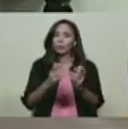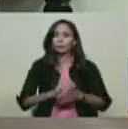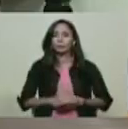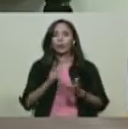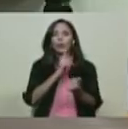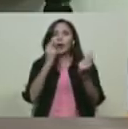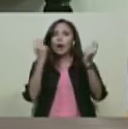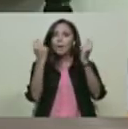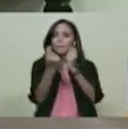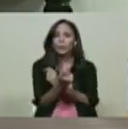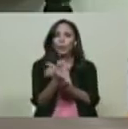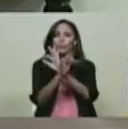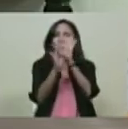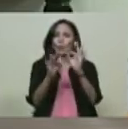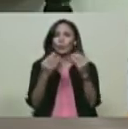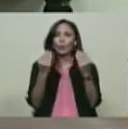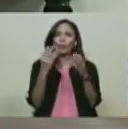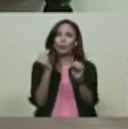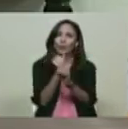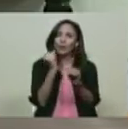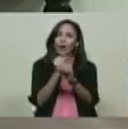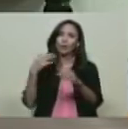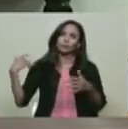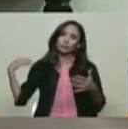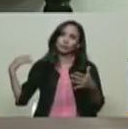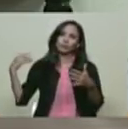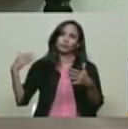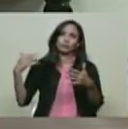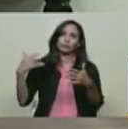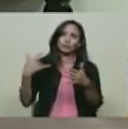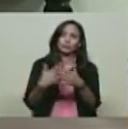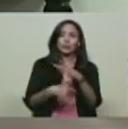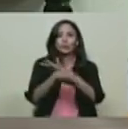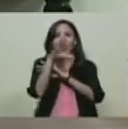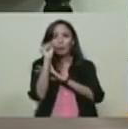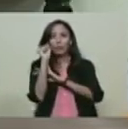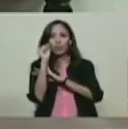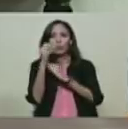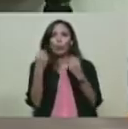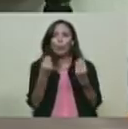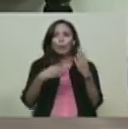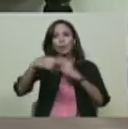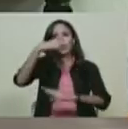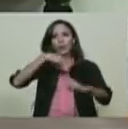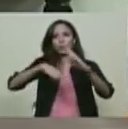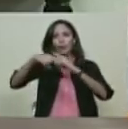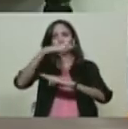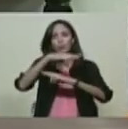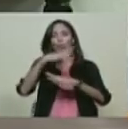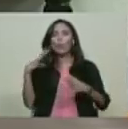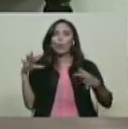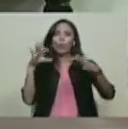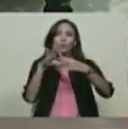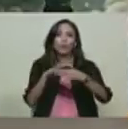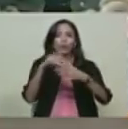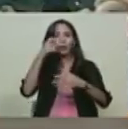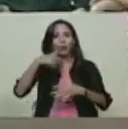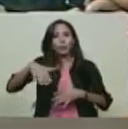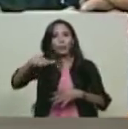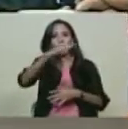Renovar los métodos de trabajo que hemos aprendido de la revolución. Gobernar con el pueblo, siempre con el